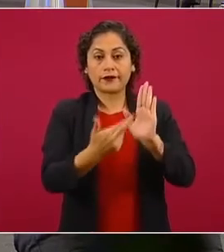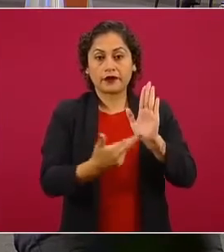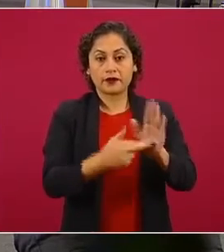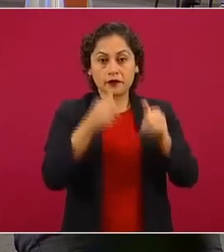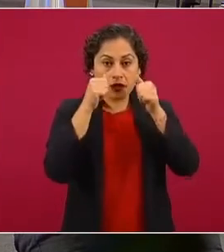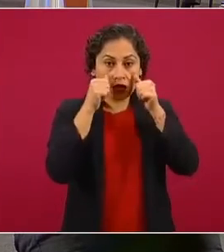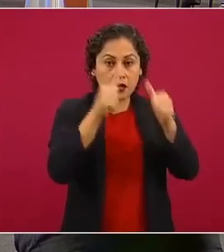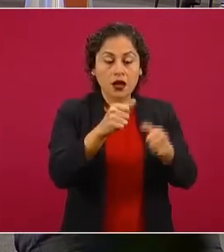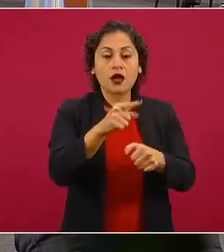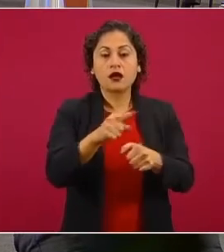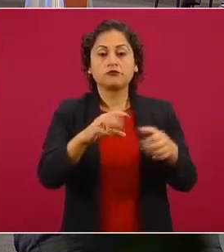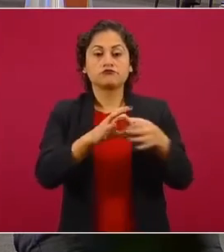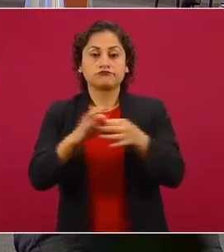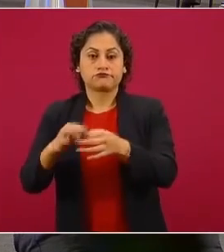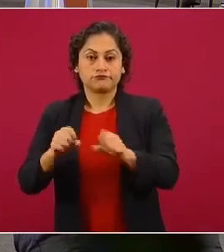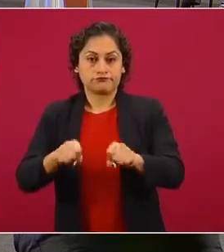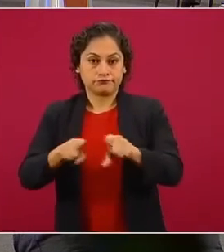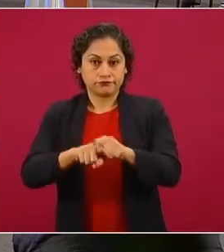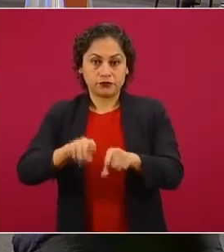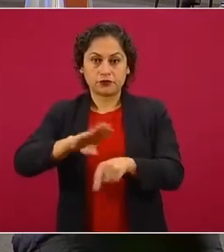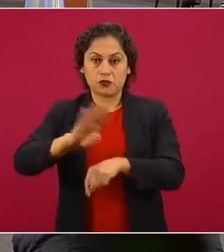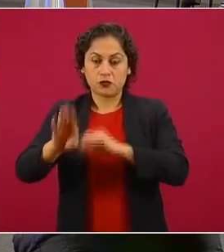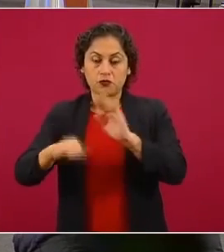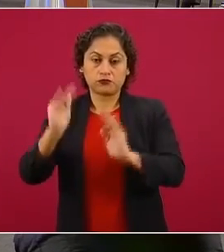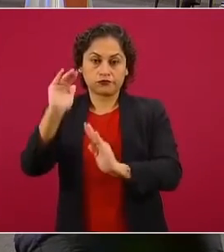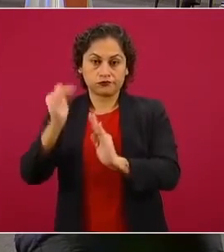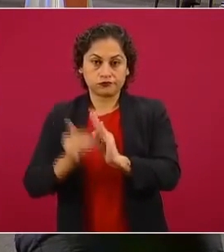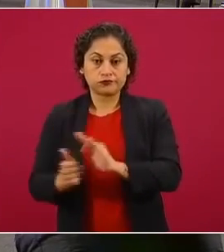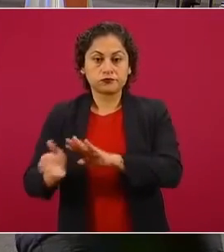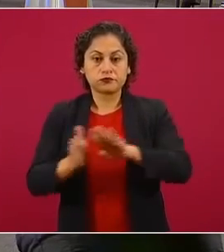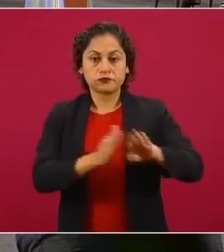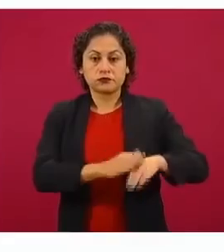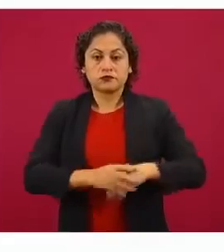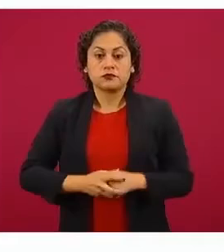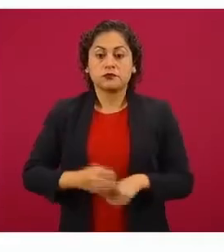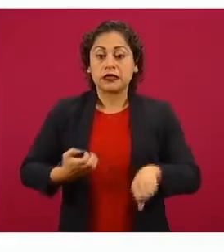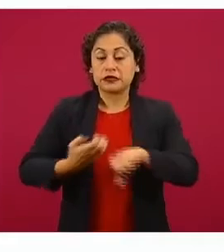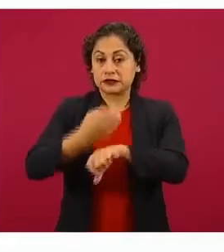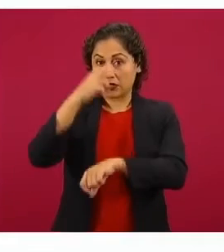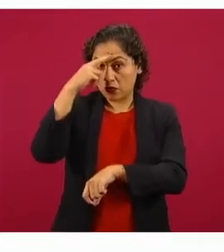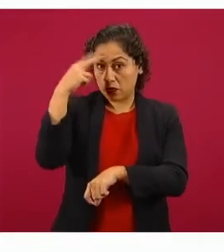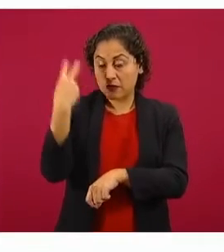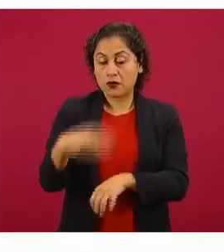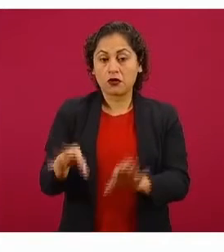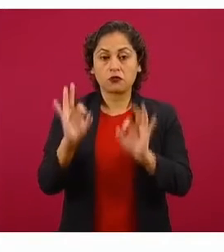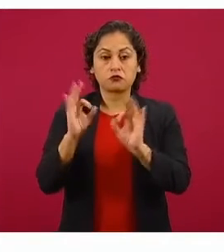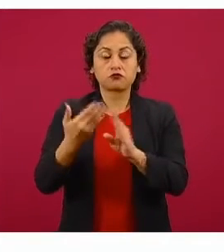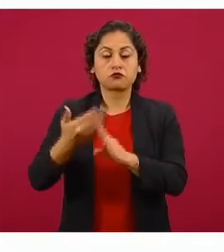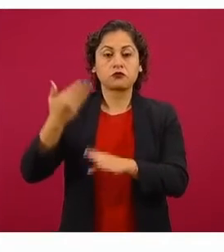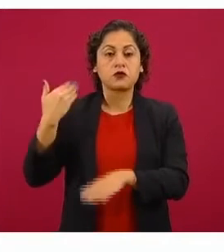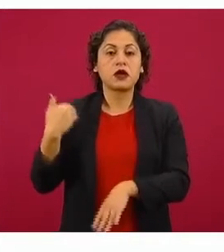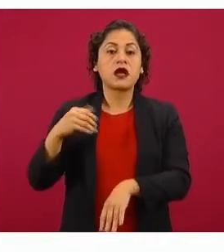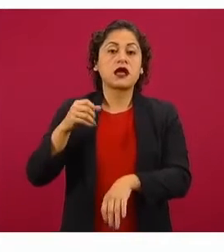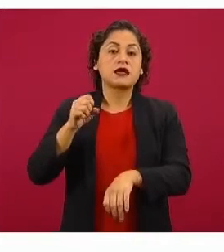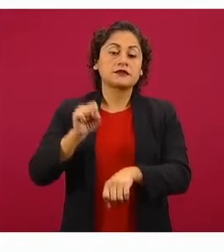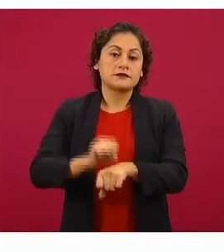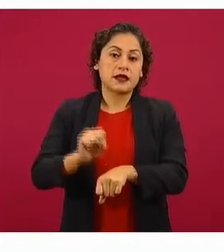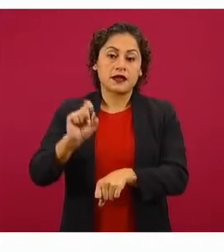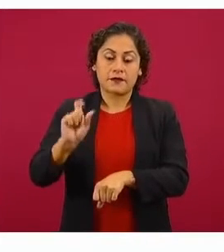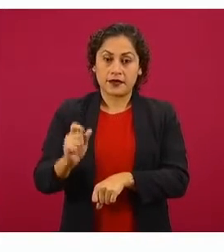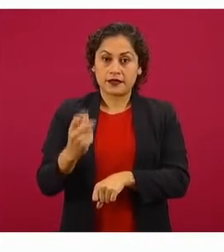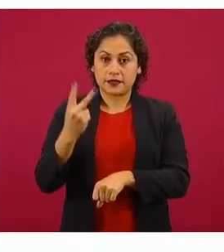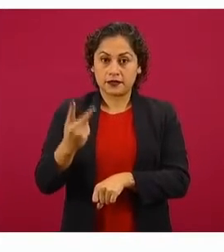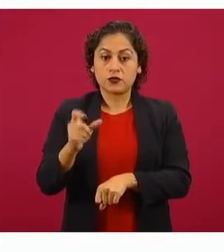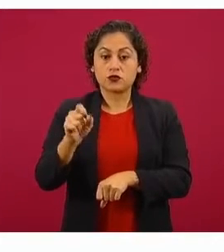siguiente. El Estado de México de manera consistente ha tenido reducción desde la semana 22 del año, las defunciones también han estado